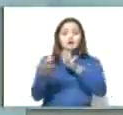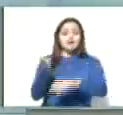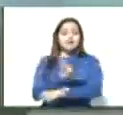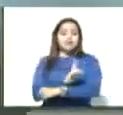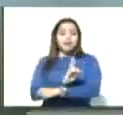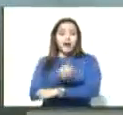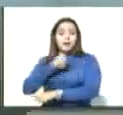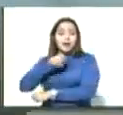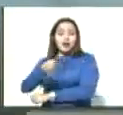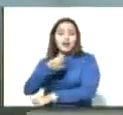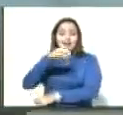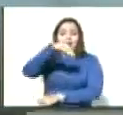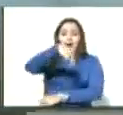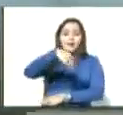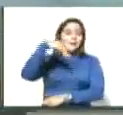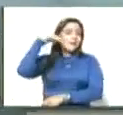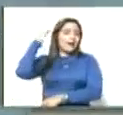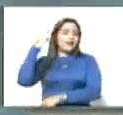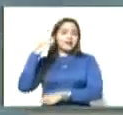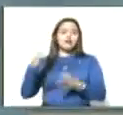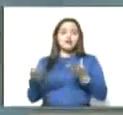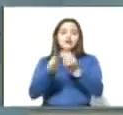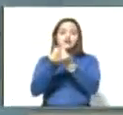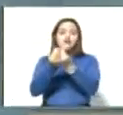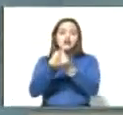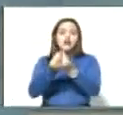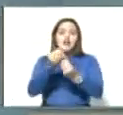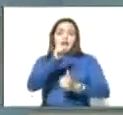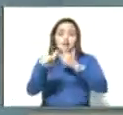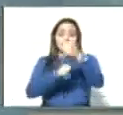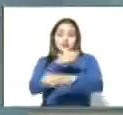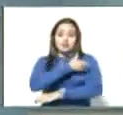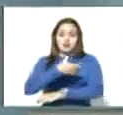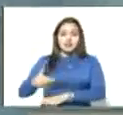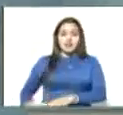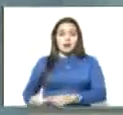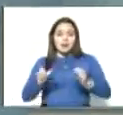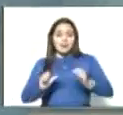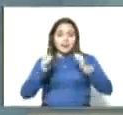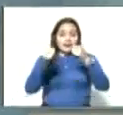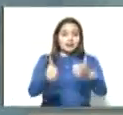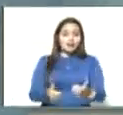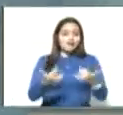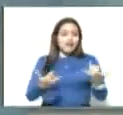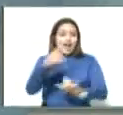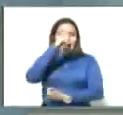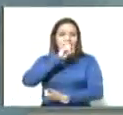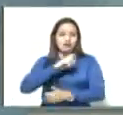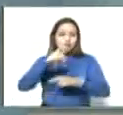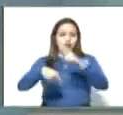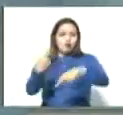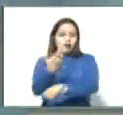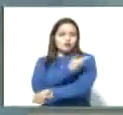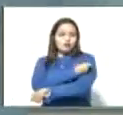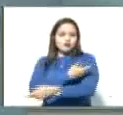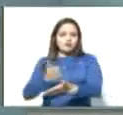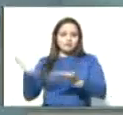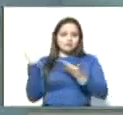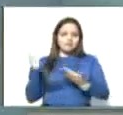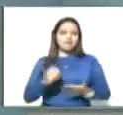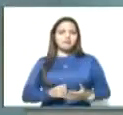compañera Maisbel Patricia Bolívar con la vicepresidenta Delcy Rodríguez, iniciando y arrancando este nuevo año con el proceso de vacunación.